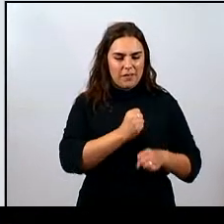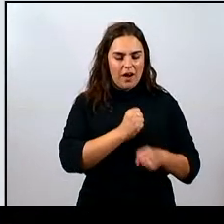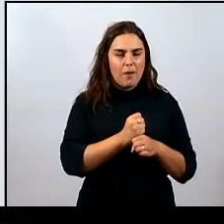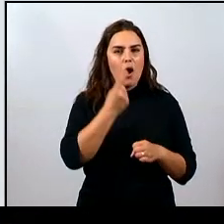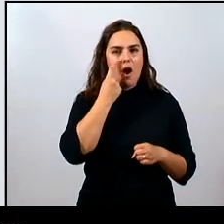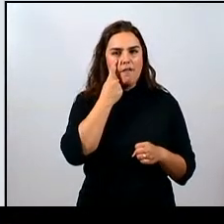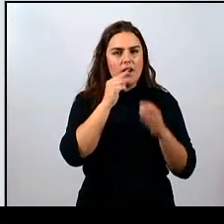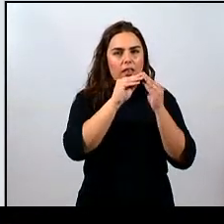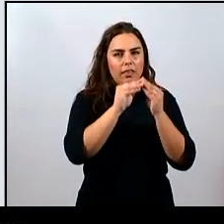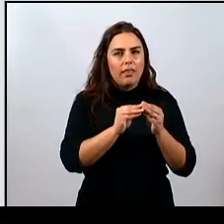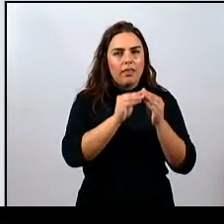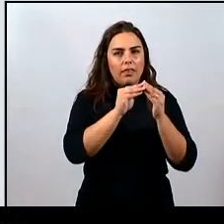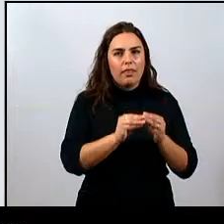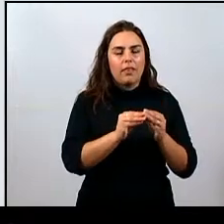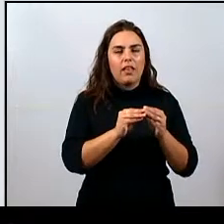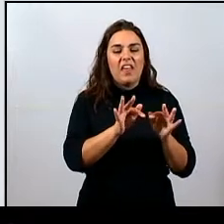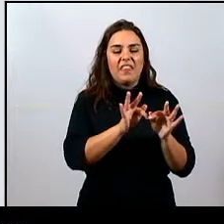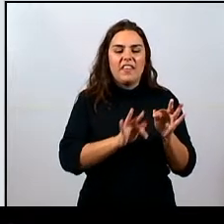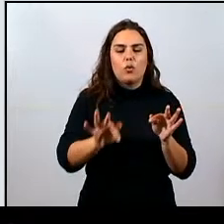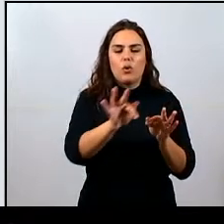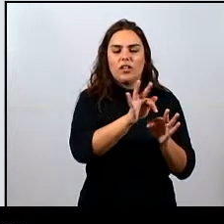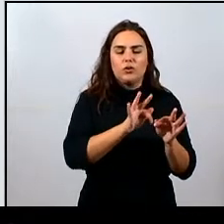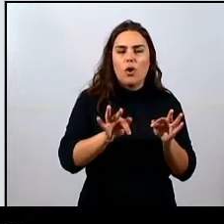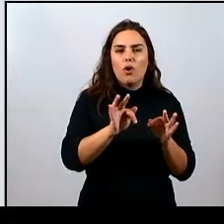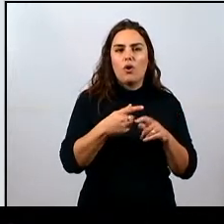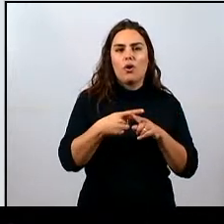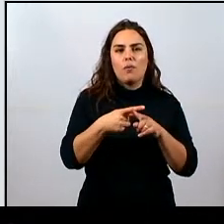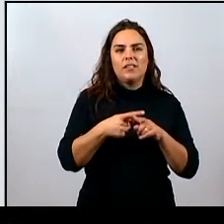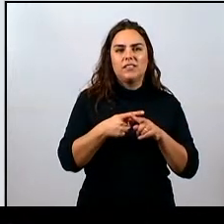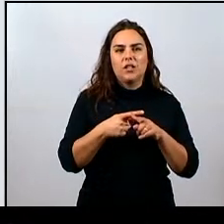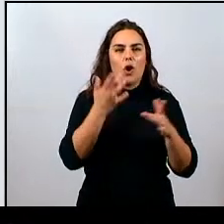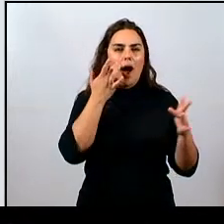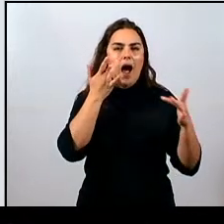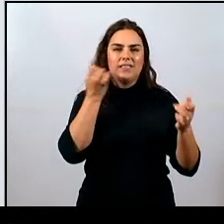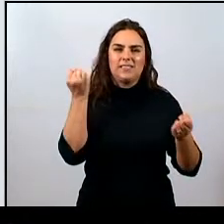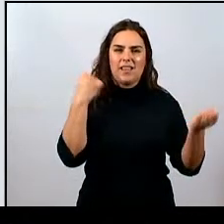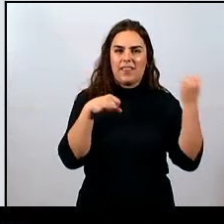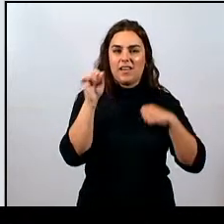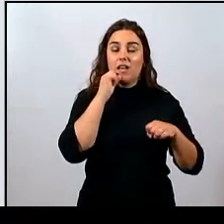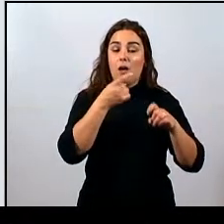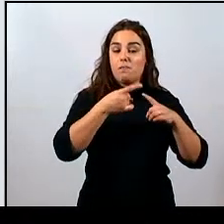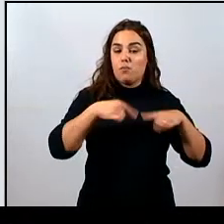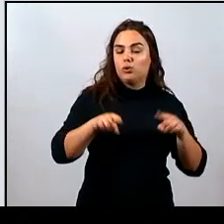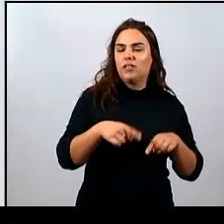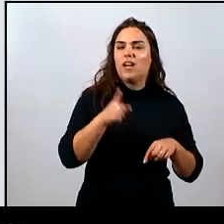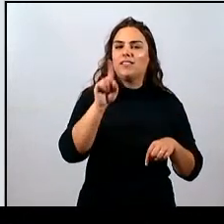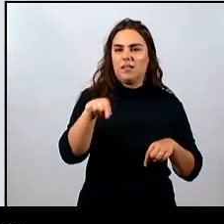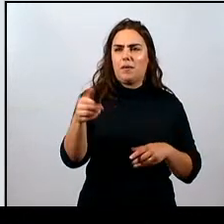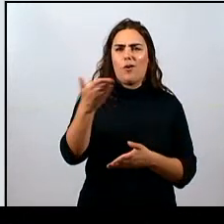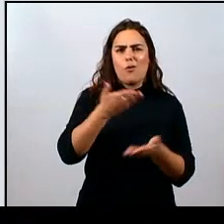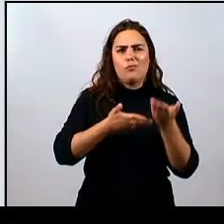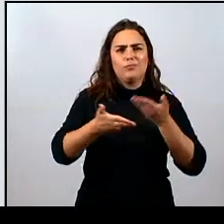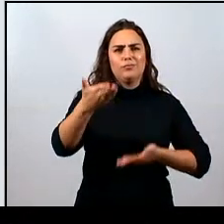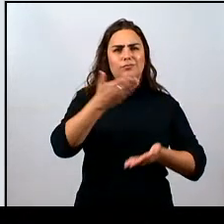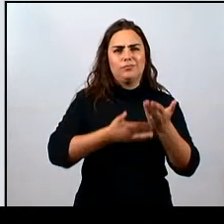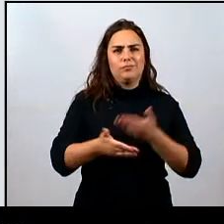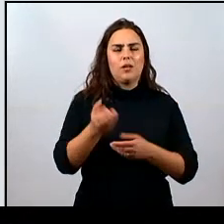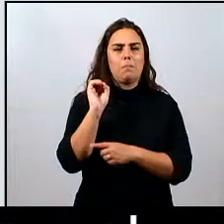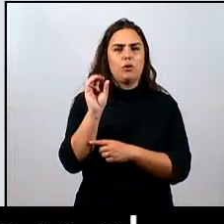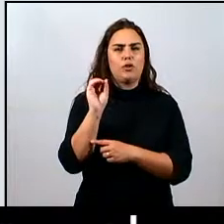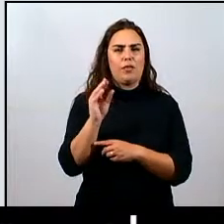desarrollo de un circuito compartido de artes escénicas y de música y también en el intercambio de